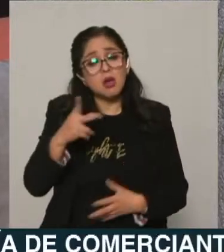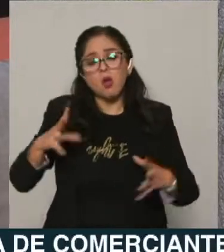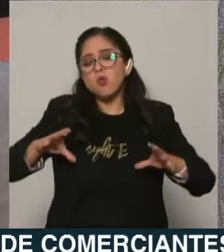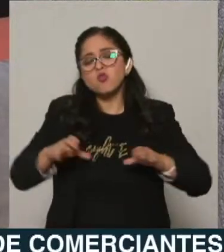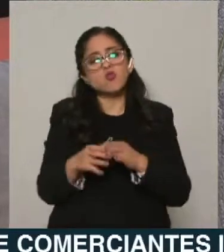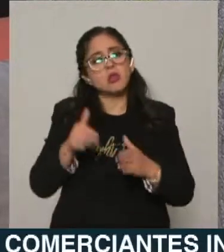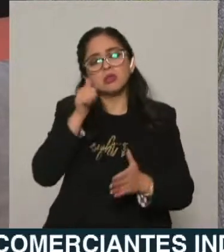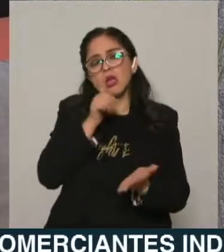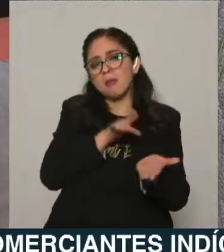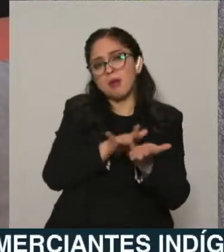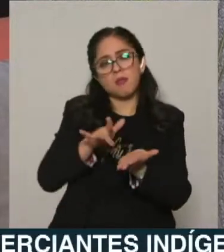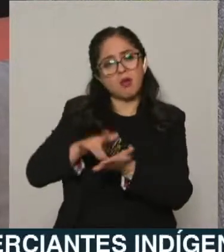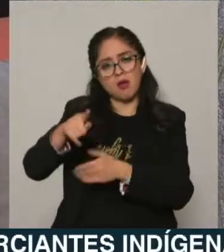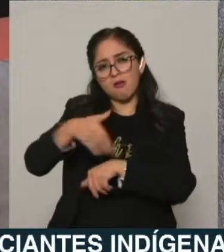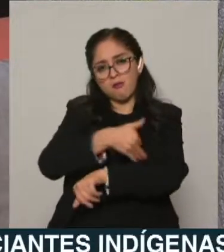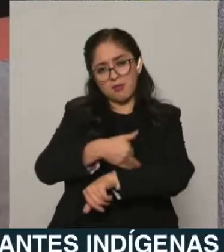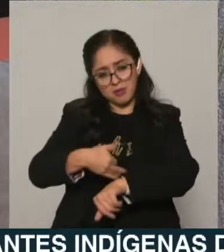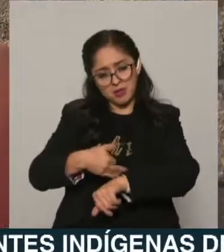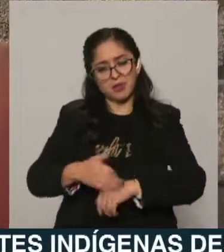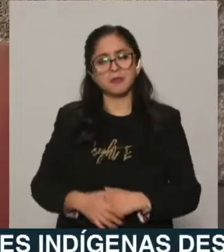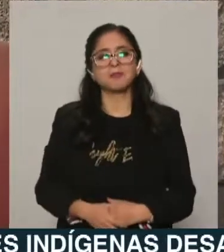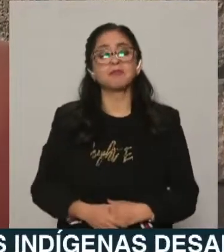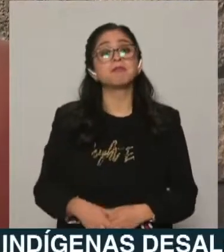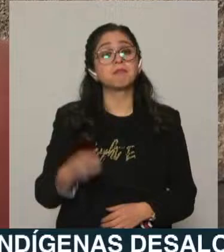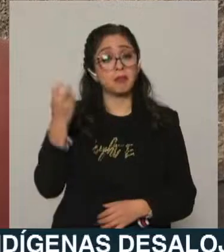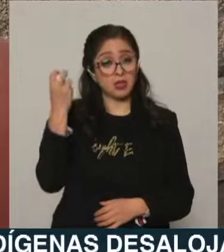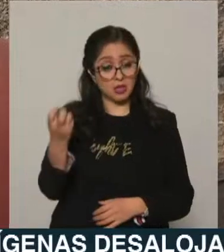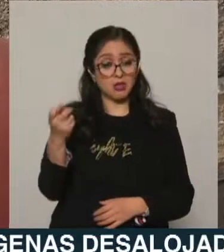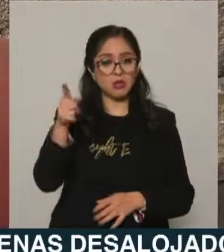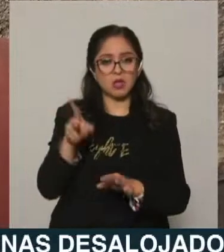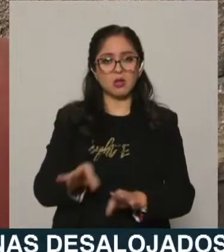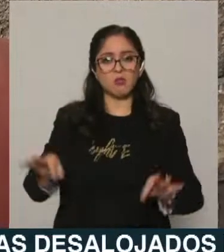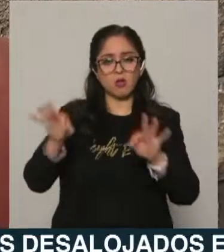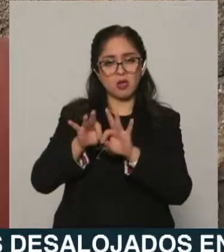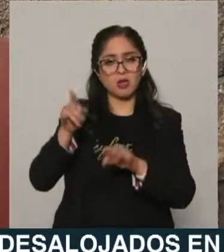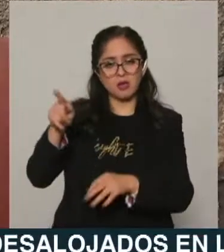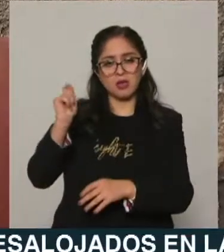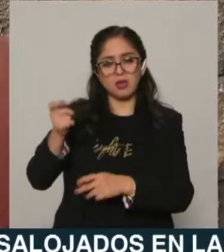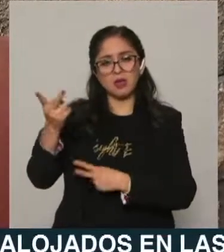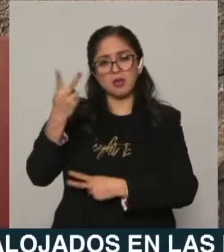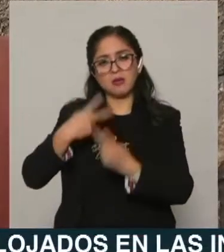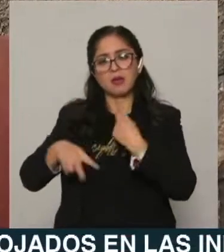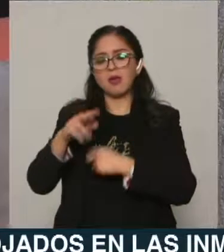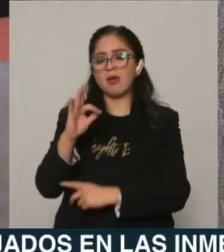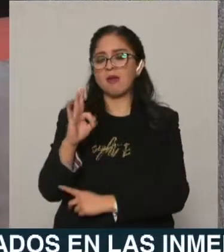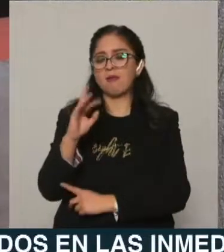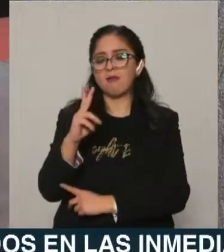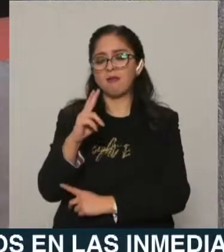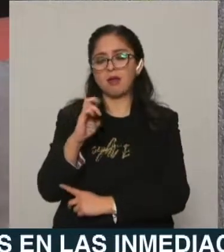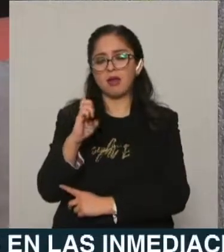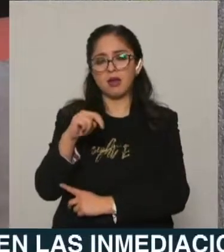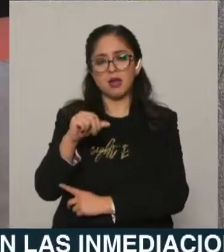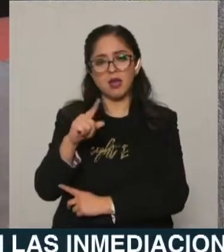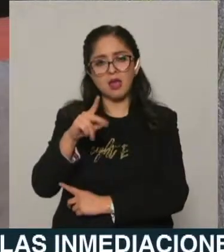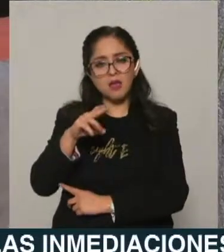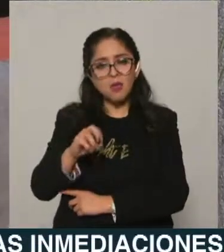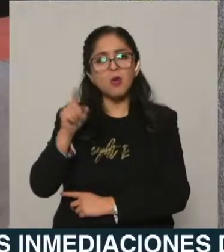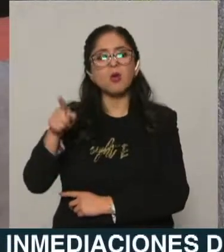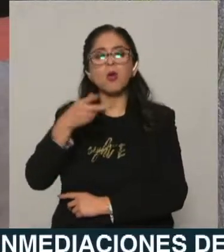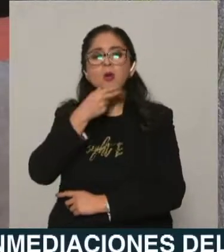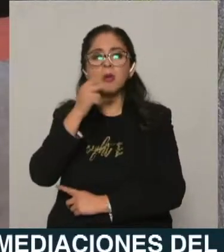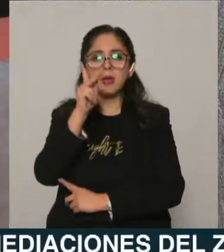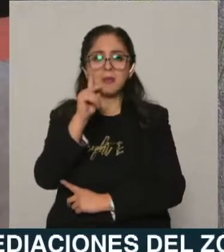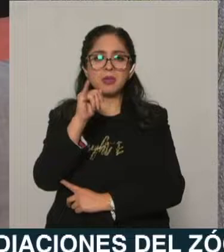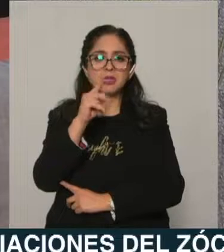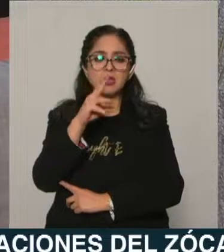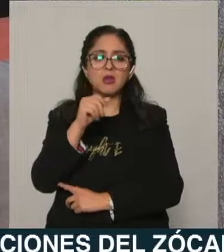requerir de ayuda cuando así lo sea. Para eso pues existen los especialistas. Muchísimas gracias, Fernando Fernández Castro, maestro en psicoterapia psicoanalítica y director de la